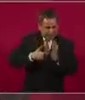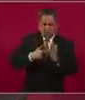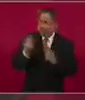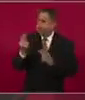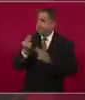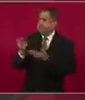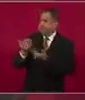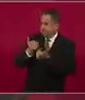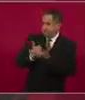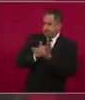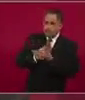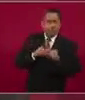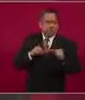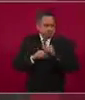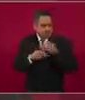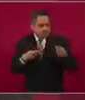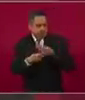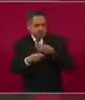vamos